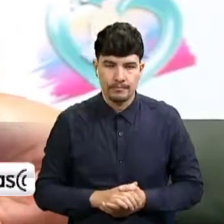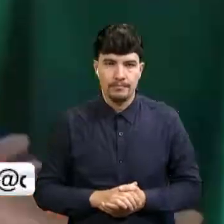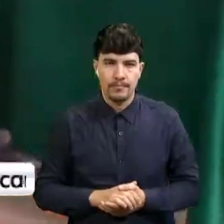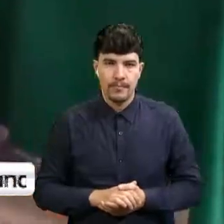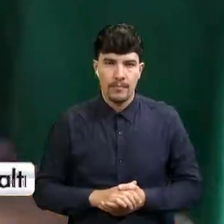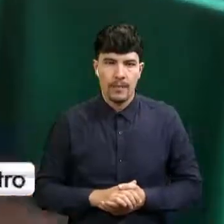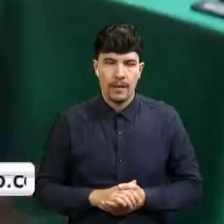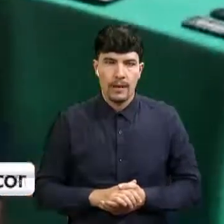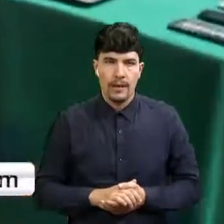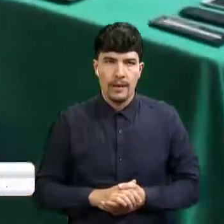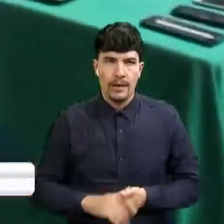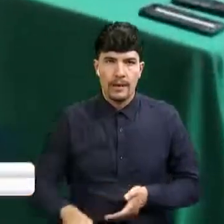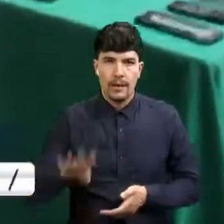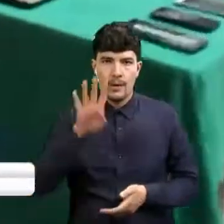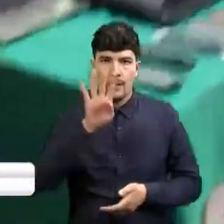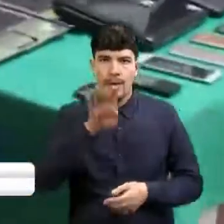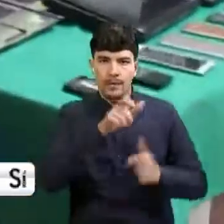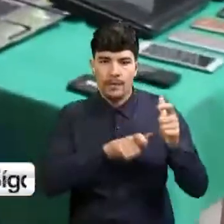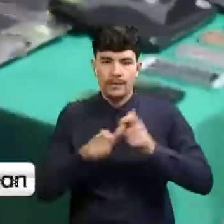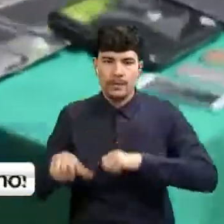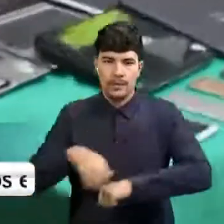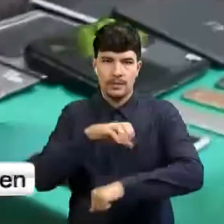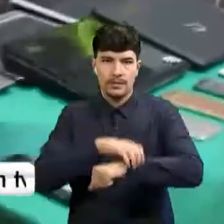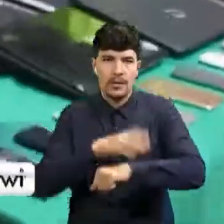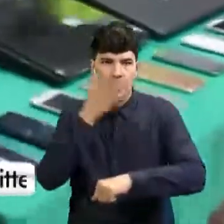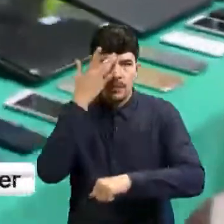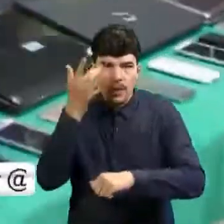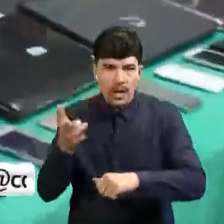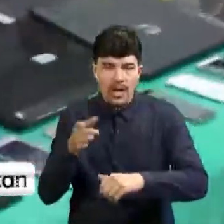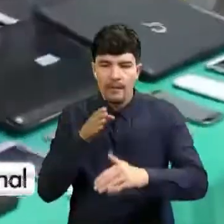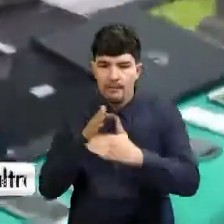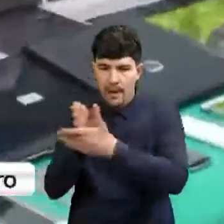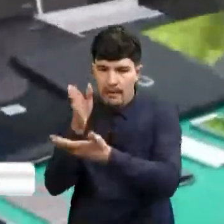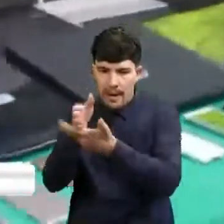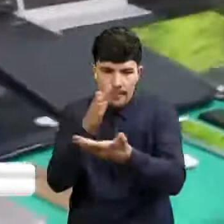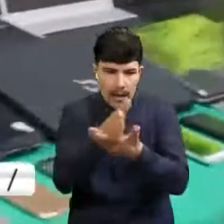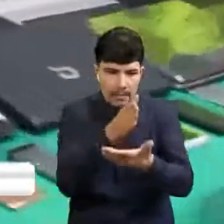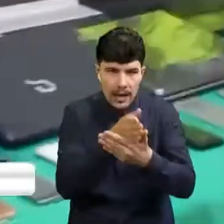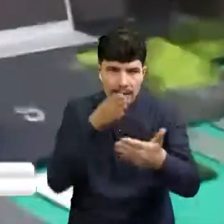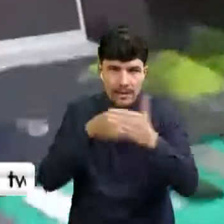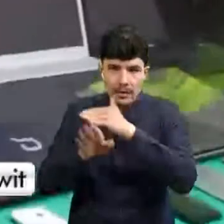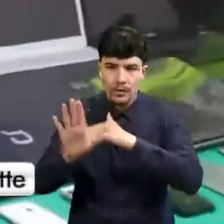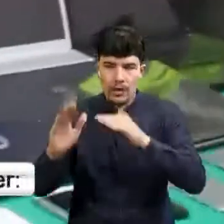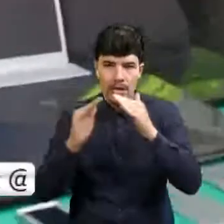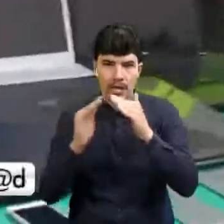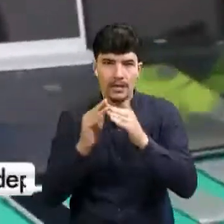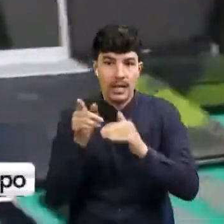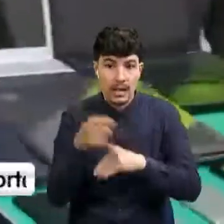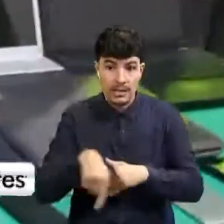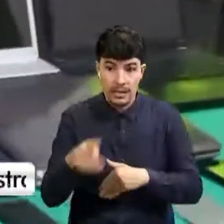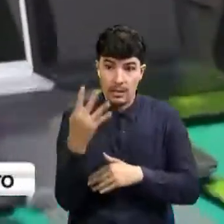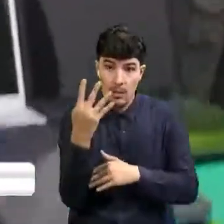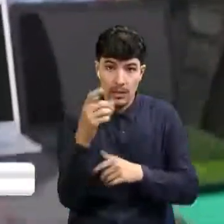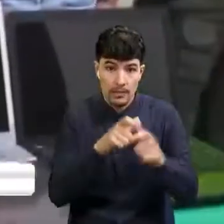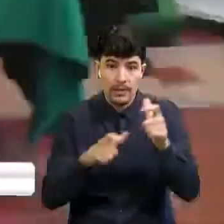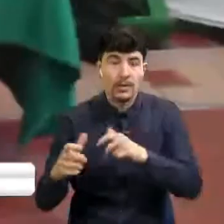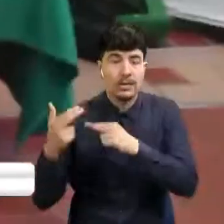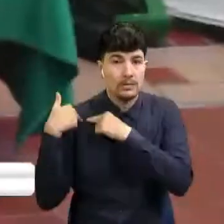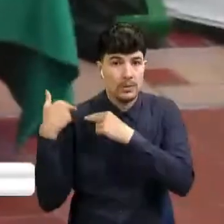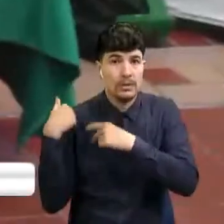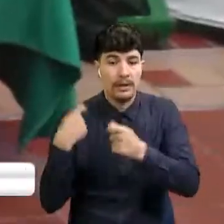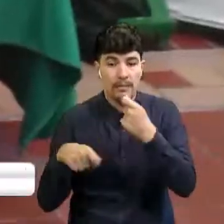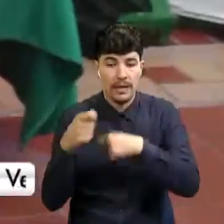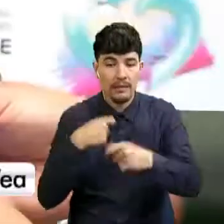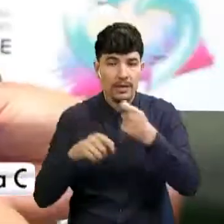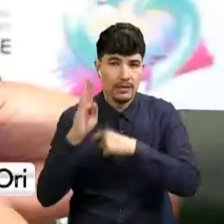hurtados cuatro personas fueron capturadas mediante allanamientos en sus residencias responsables al parecer por la venta de estos